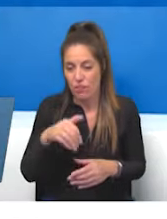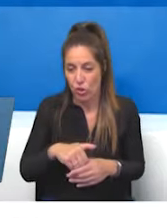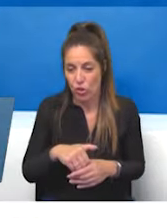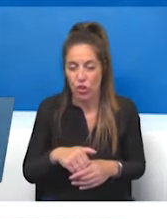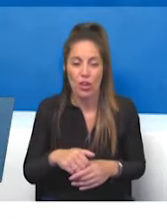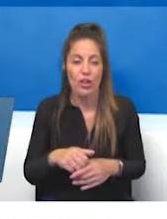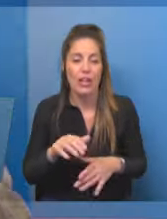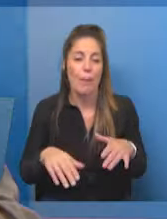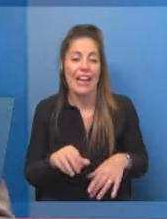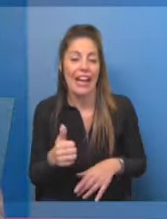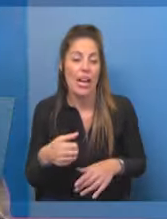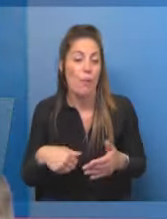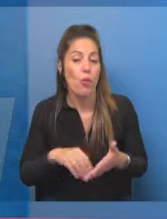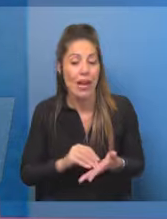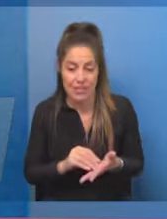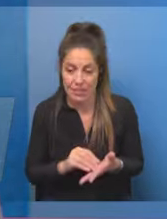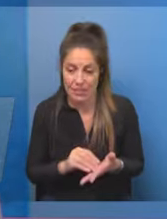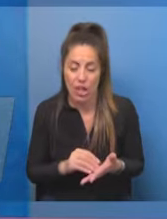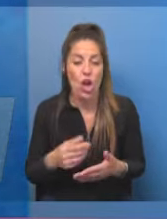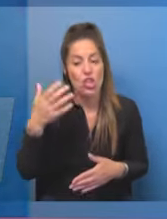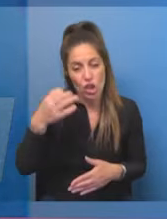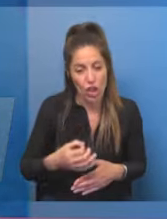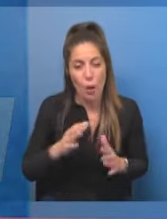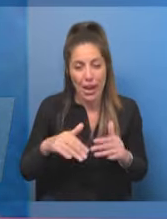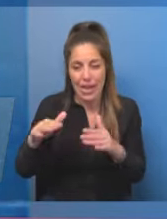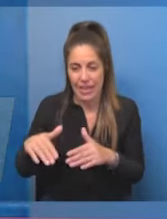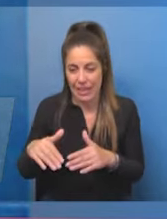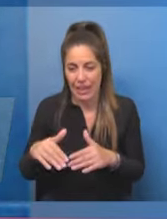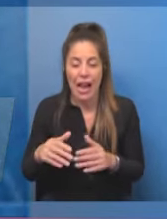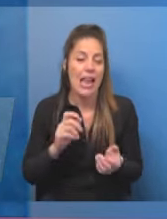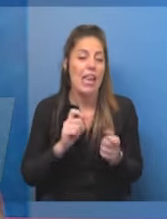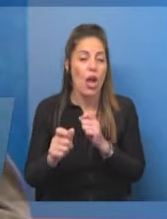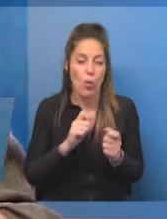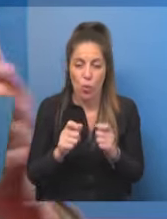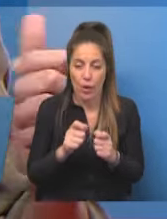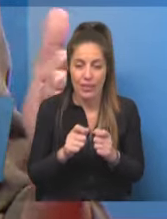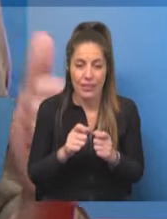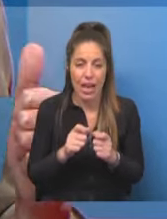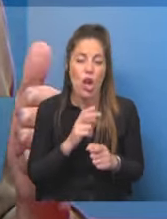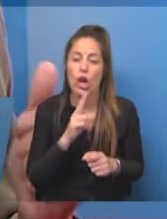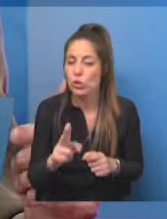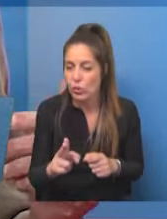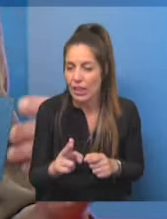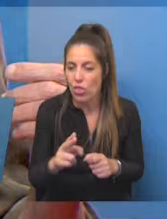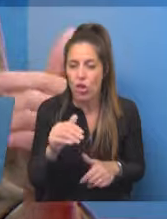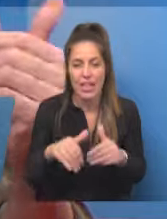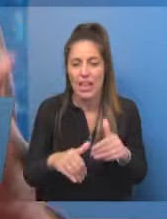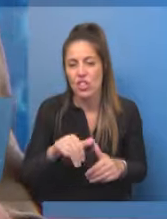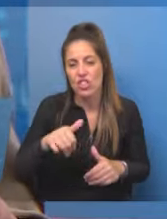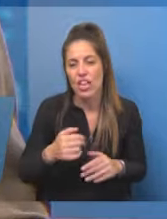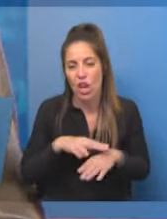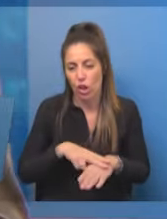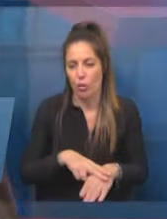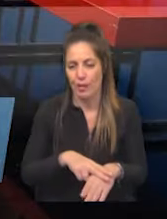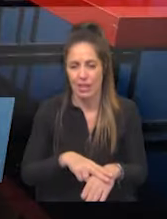que gana por más pero yo creo que va a ser muy parejo la encuesta los resultados de la elección ya lo